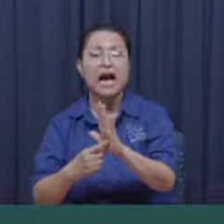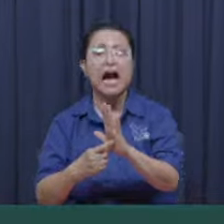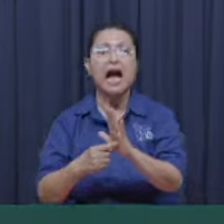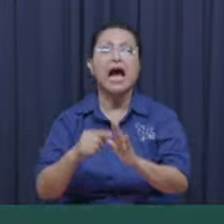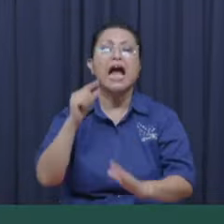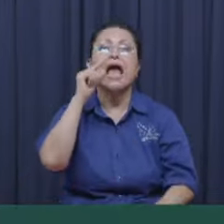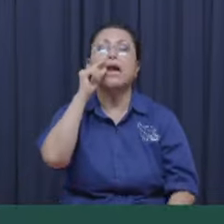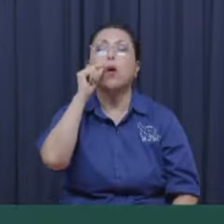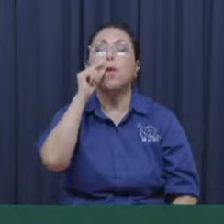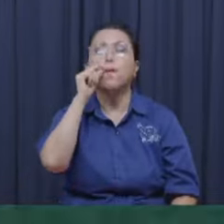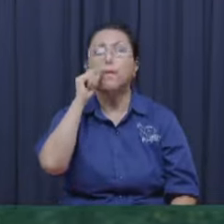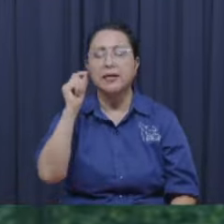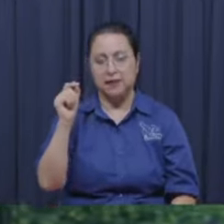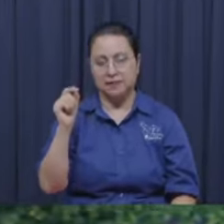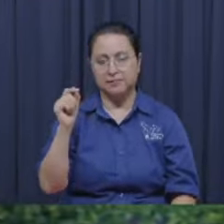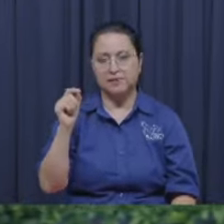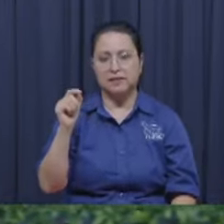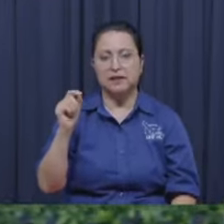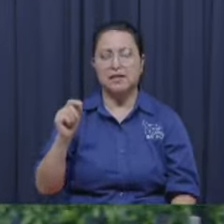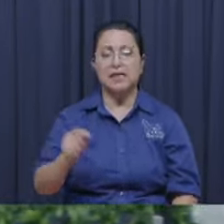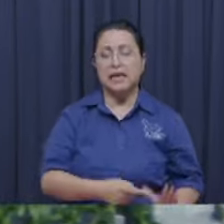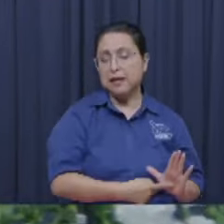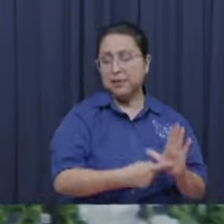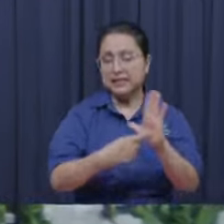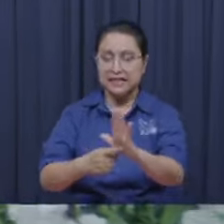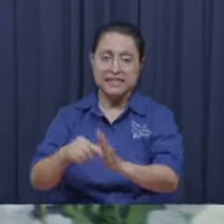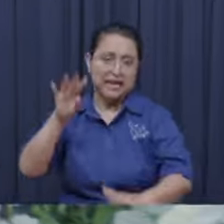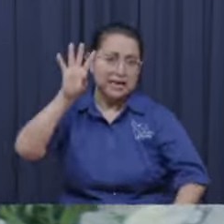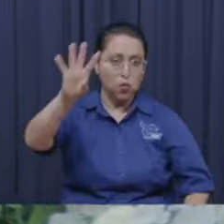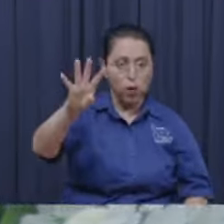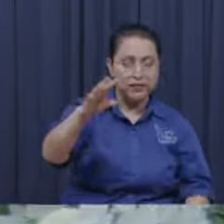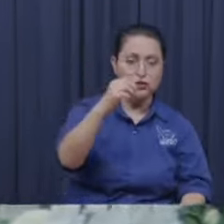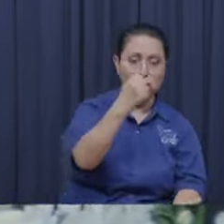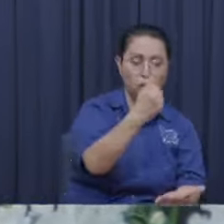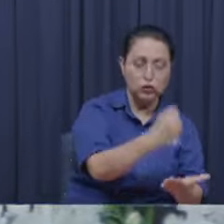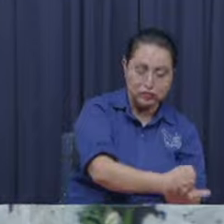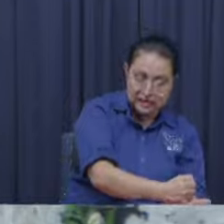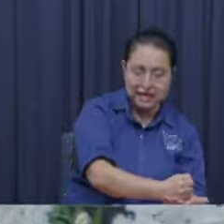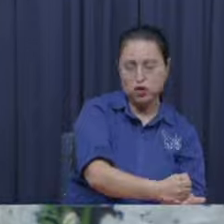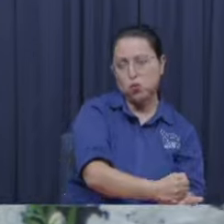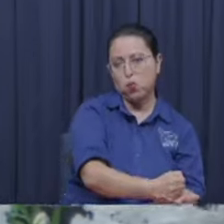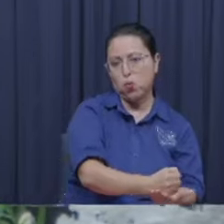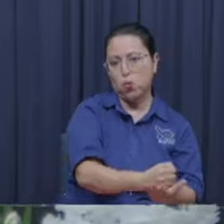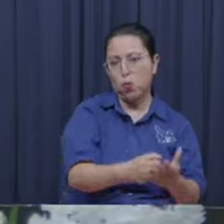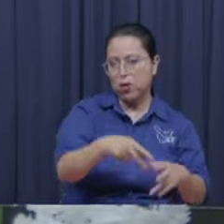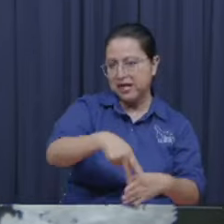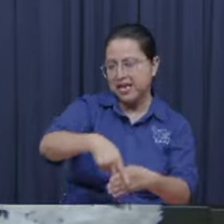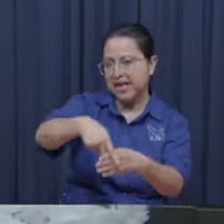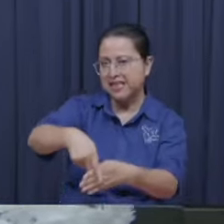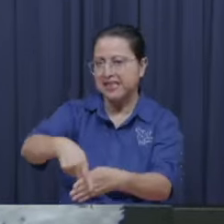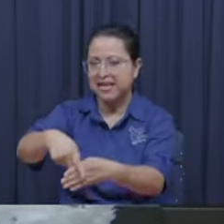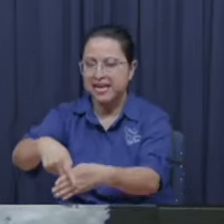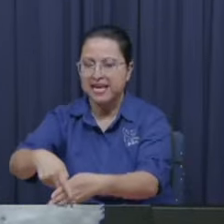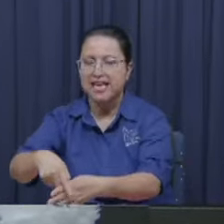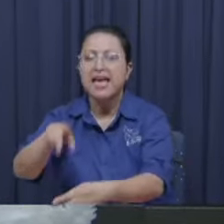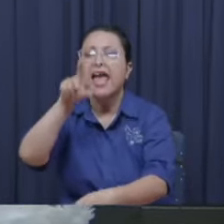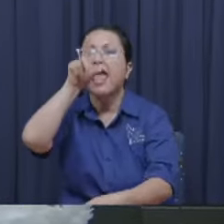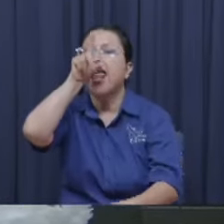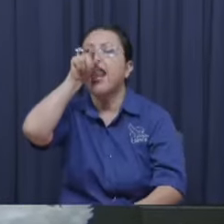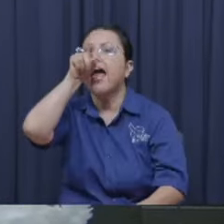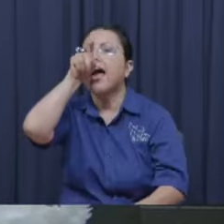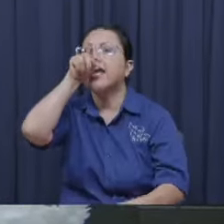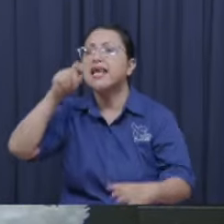El hombre. ¿Quién es el que presenta el cuarto jinete? El águila volando.